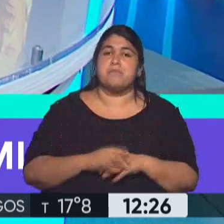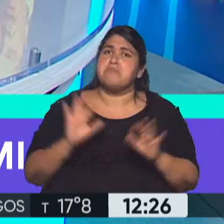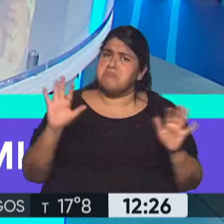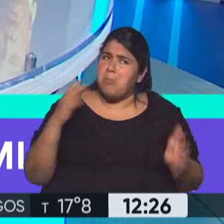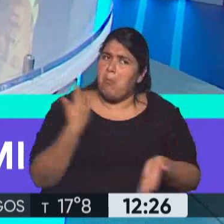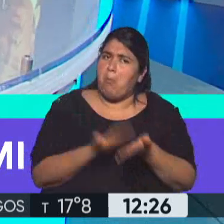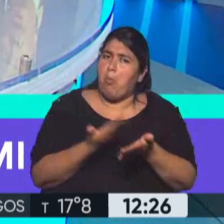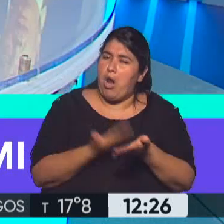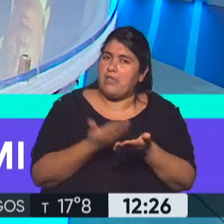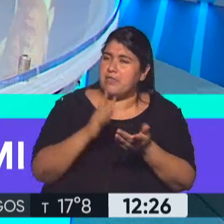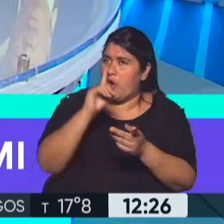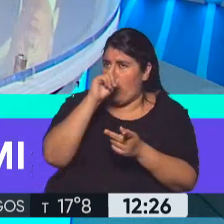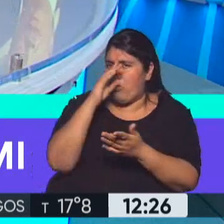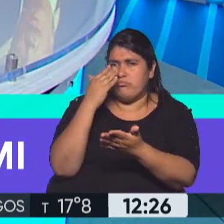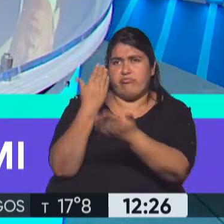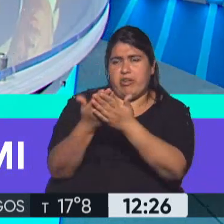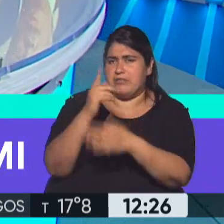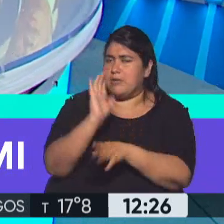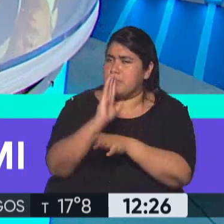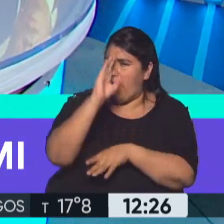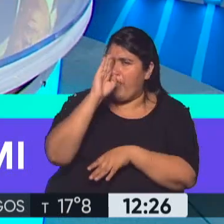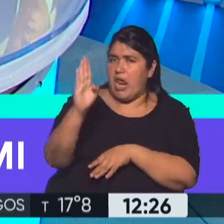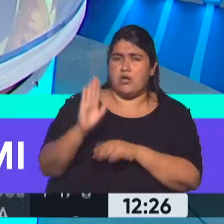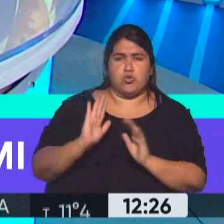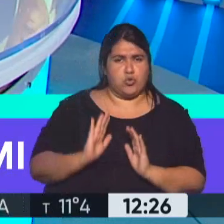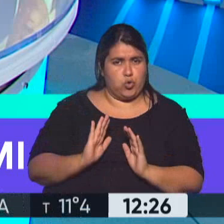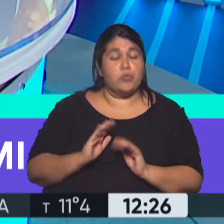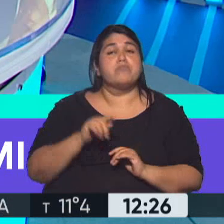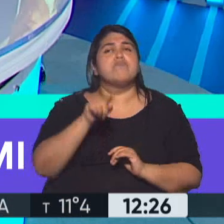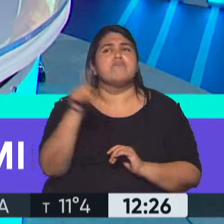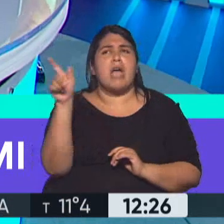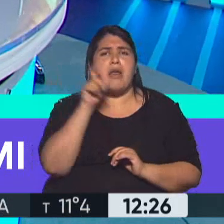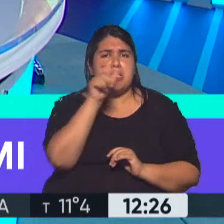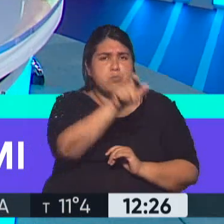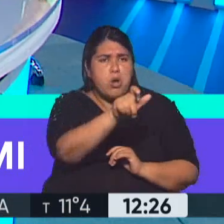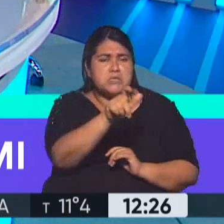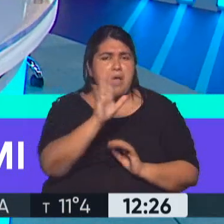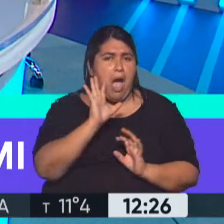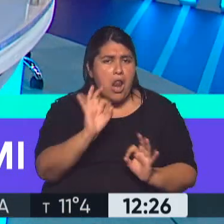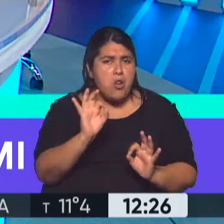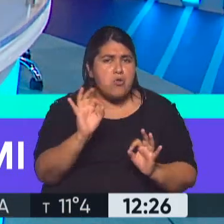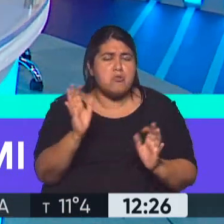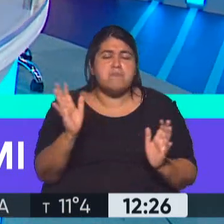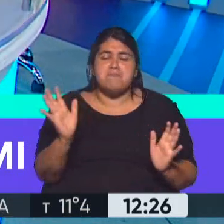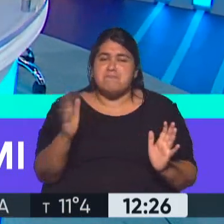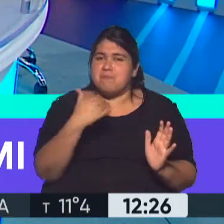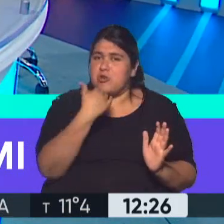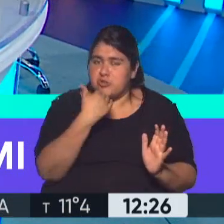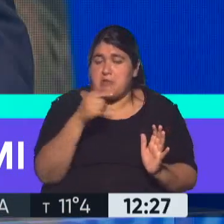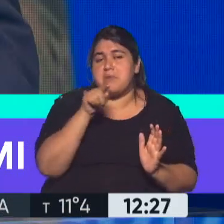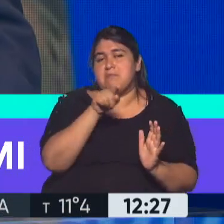muy directo a este pedido que desconocemos qué respuesta tuvo de parte del Fondo Monetario Internacional cuando se le está